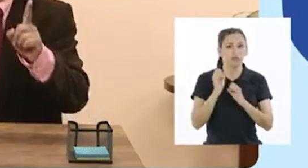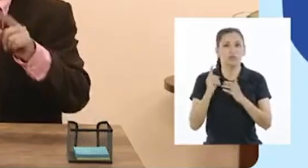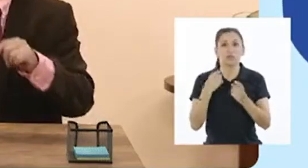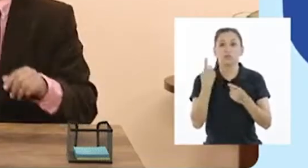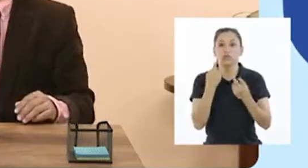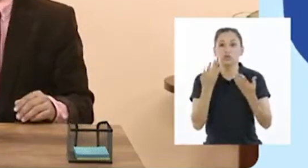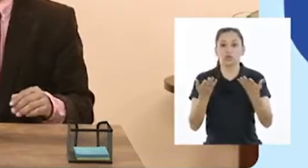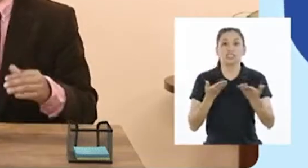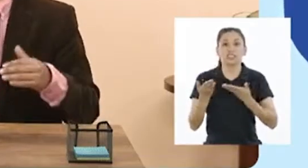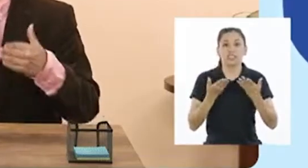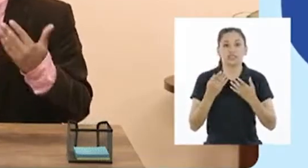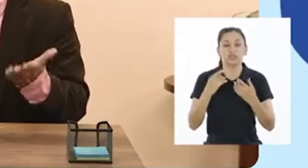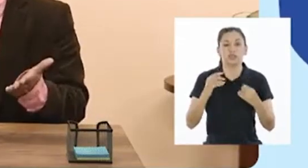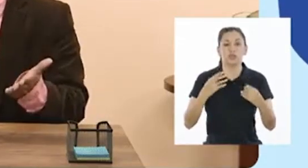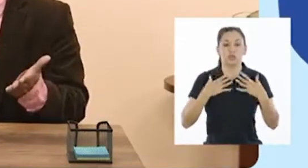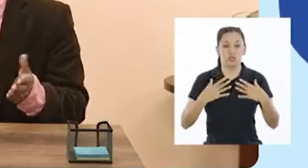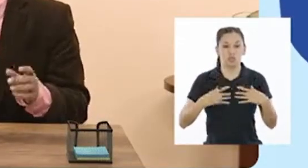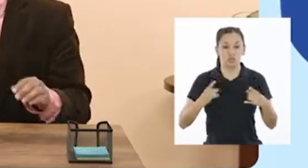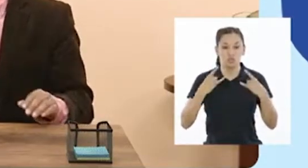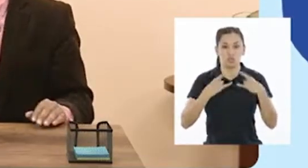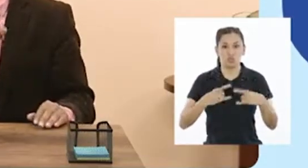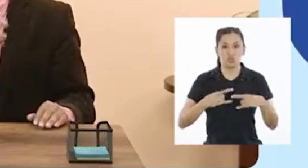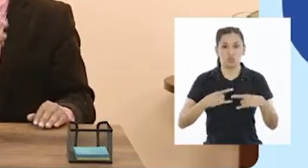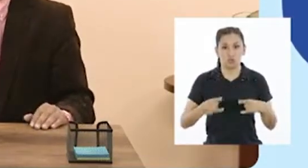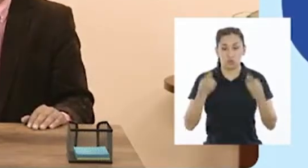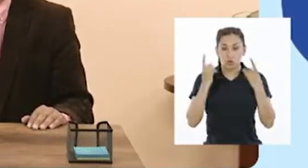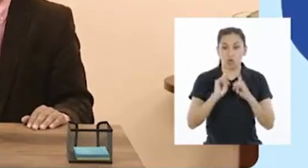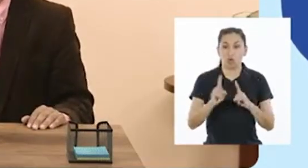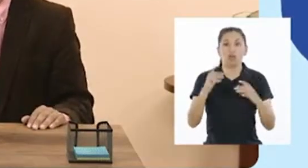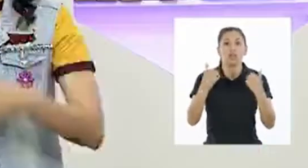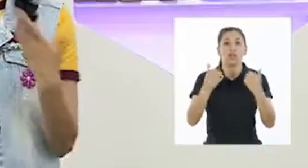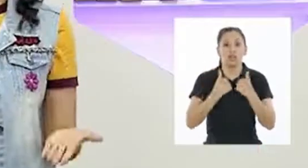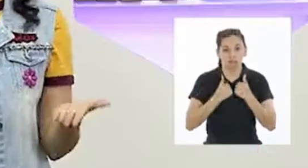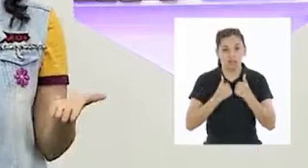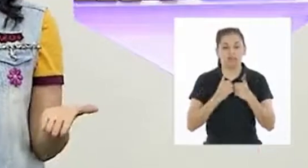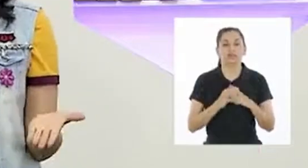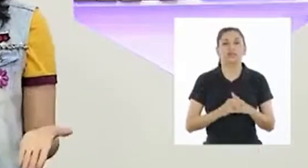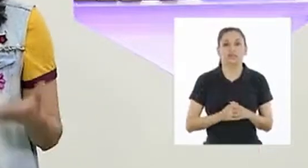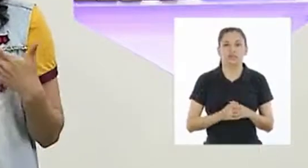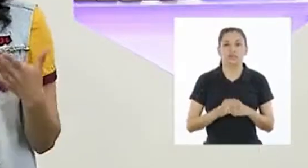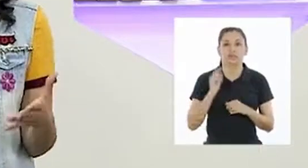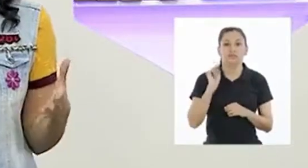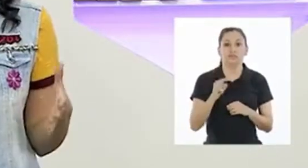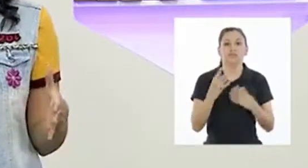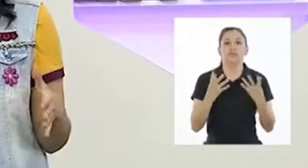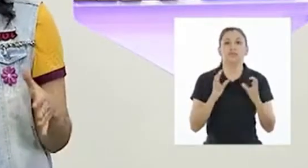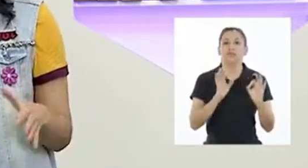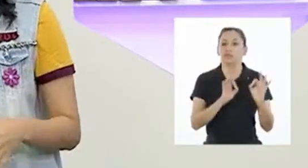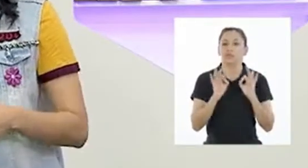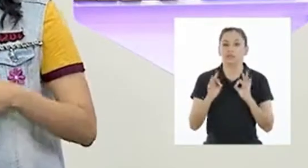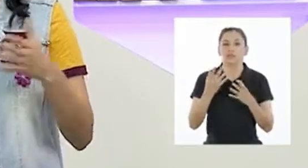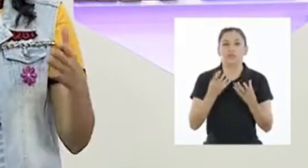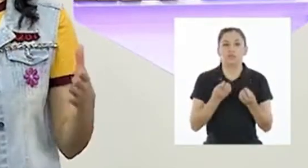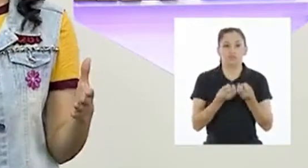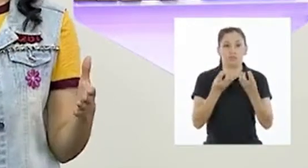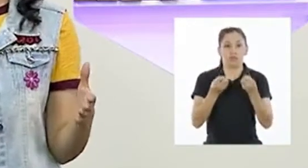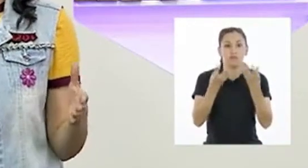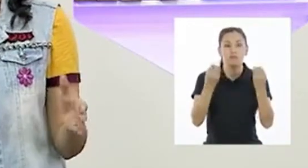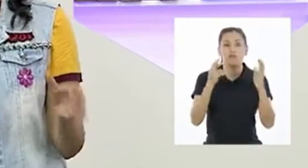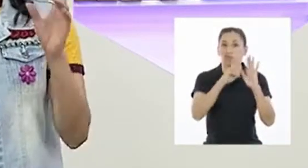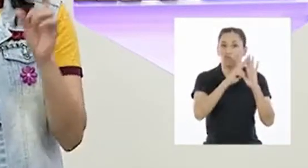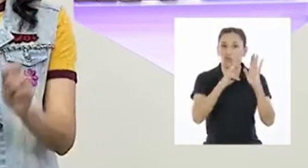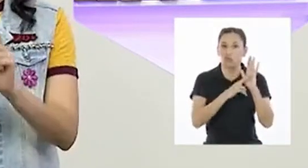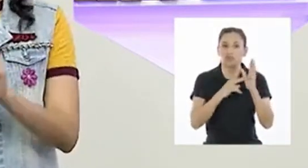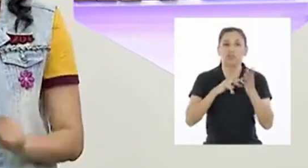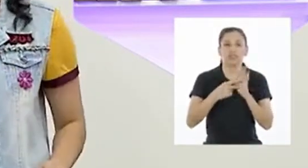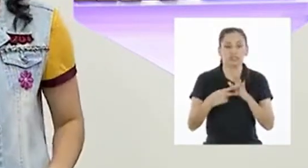servicios uniformados a terceros durante sus días de franco. Esta situación se ha fortalecido en la medida en que van implementando